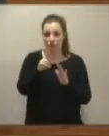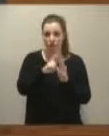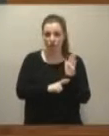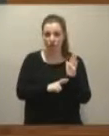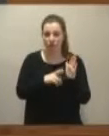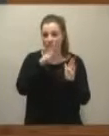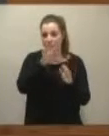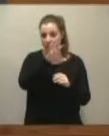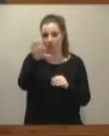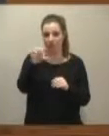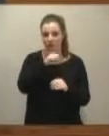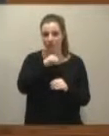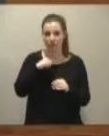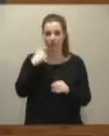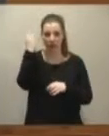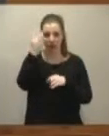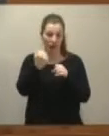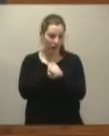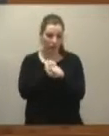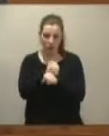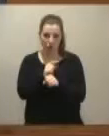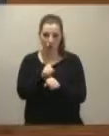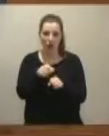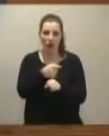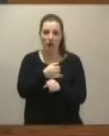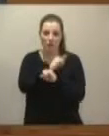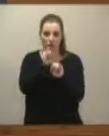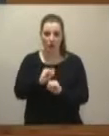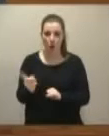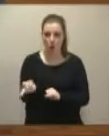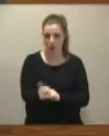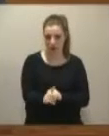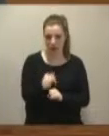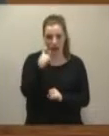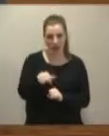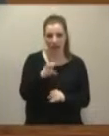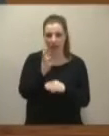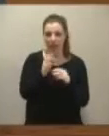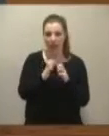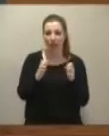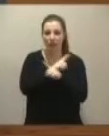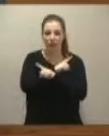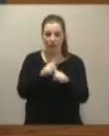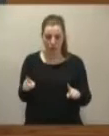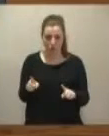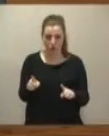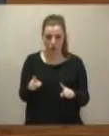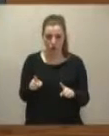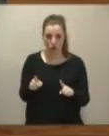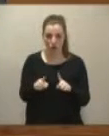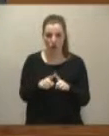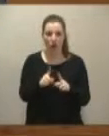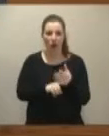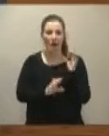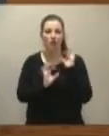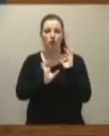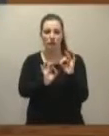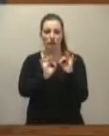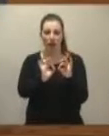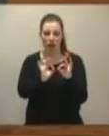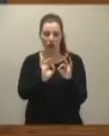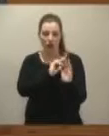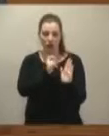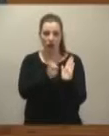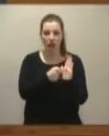parlamentos autonómicos que no es pacífica. Ni siquiera fue pacífica aquí, en esta Cámara. Ese régimen de exclusividad absoluta y